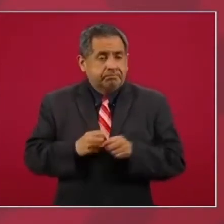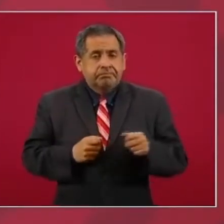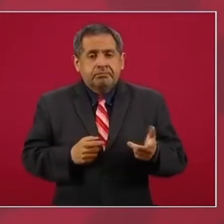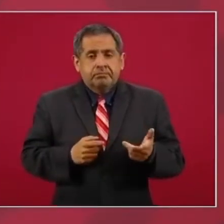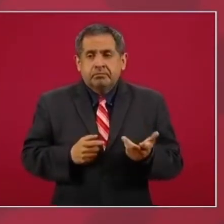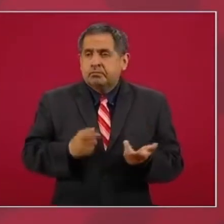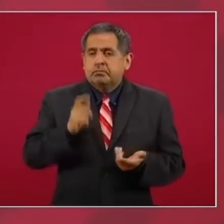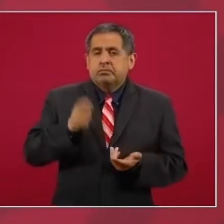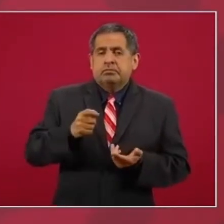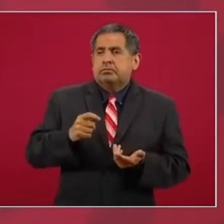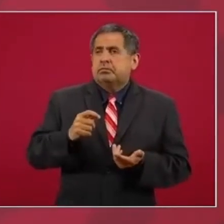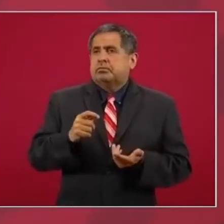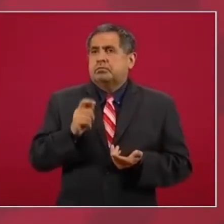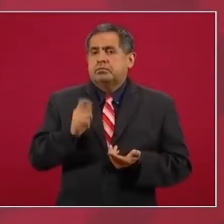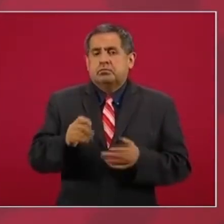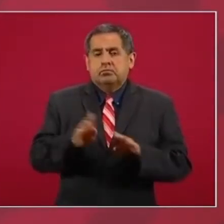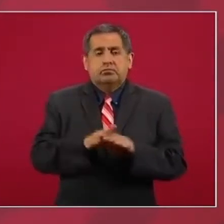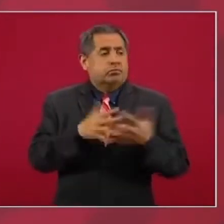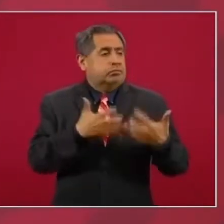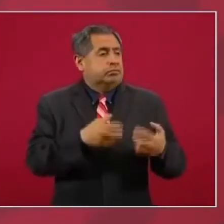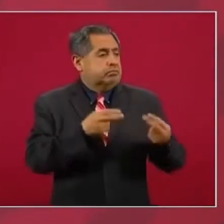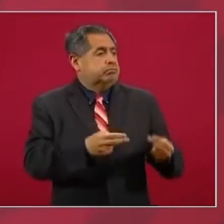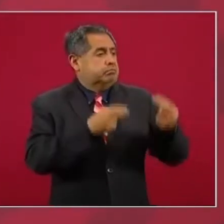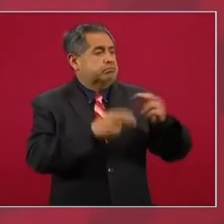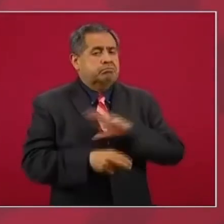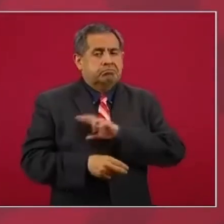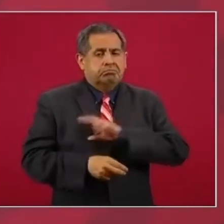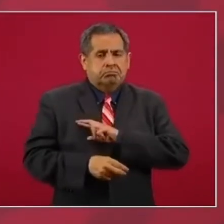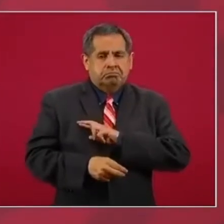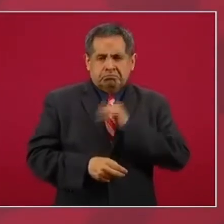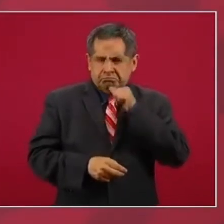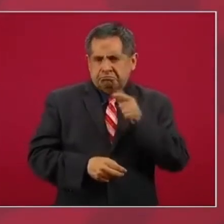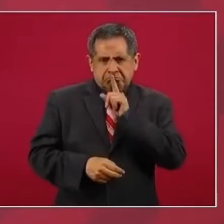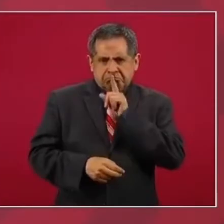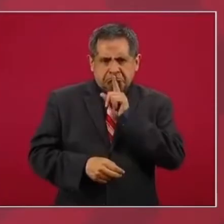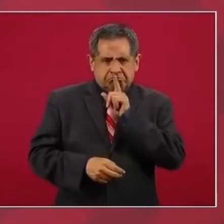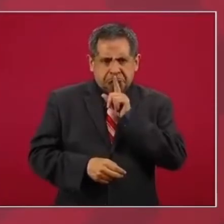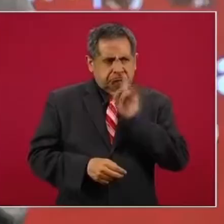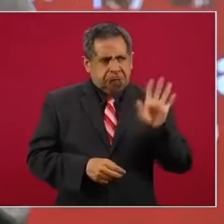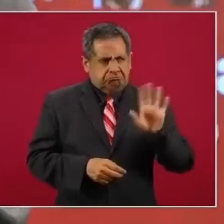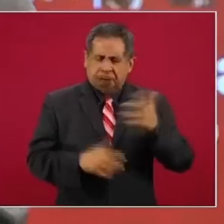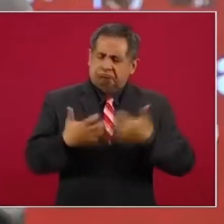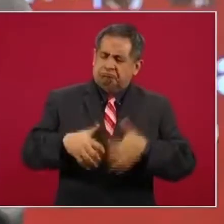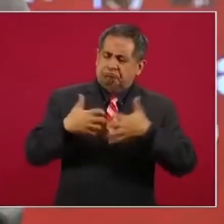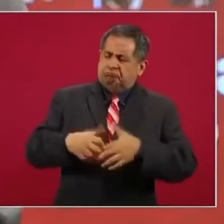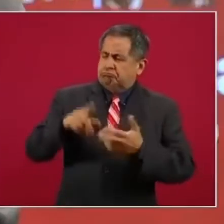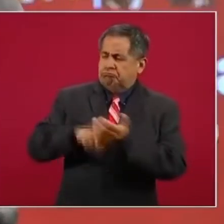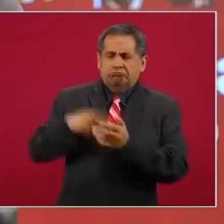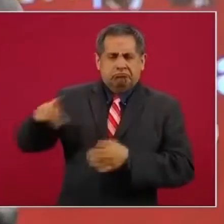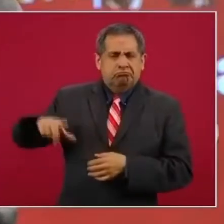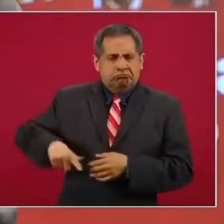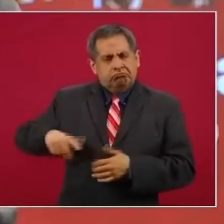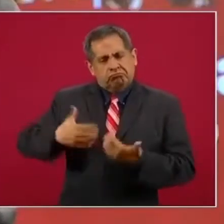no habían empresas particulares que generaran energía eléctrica.